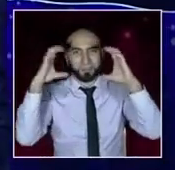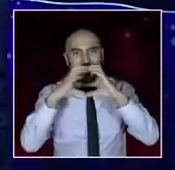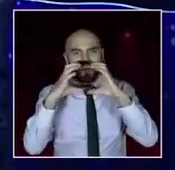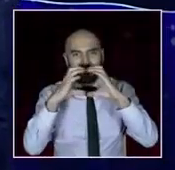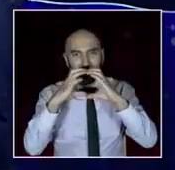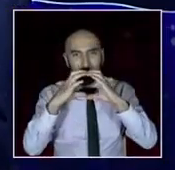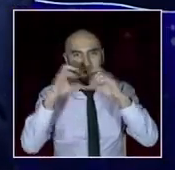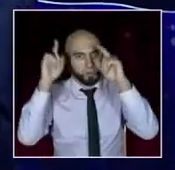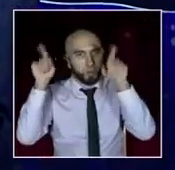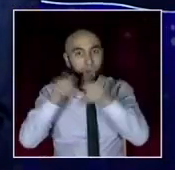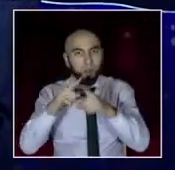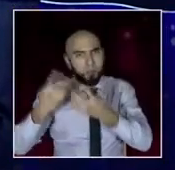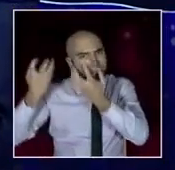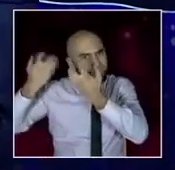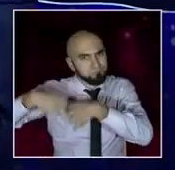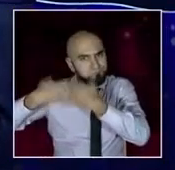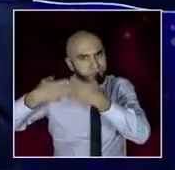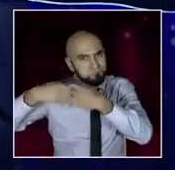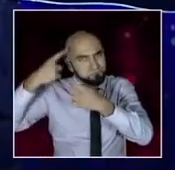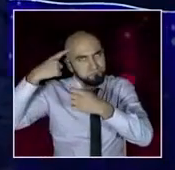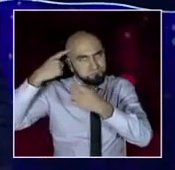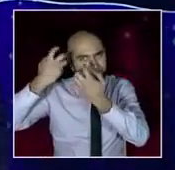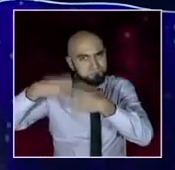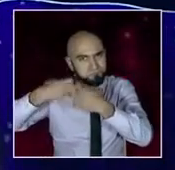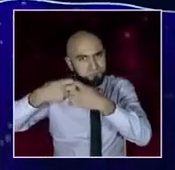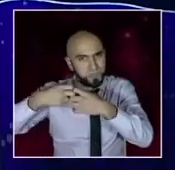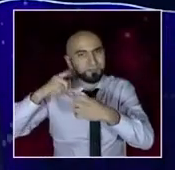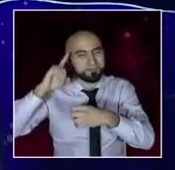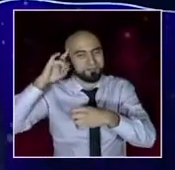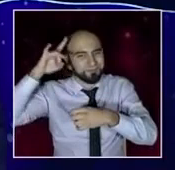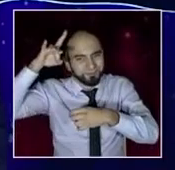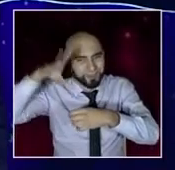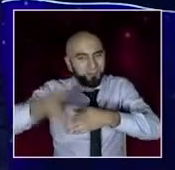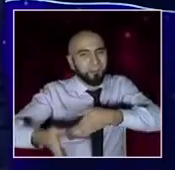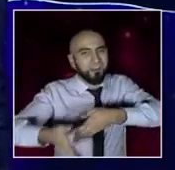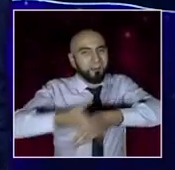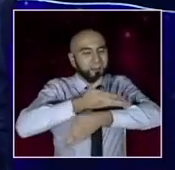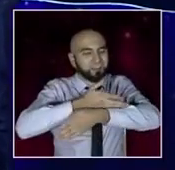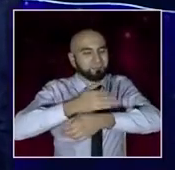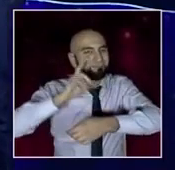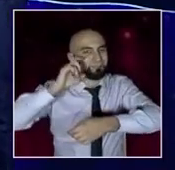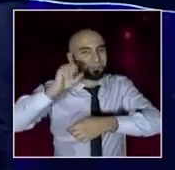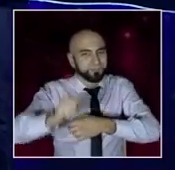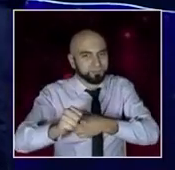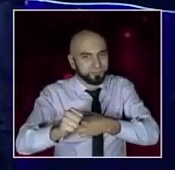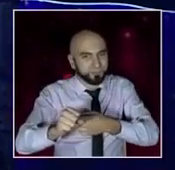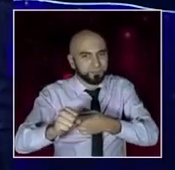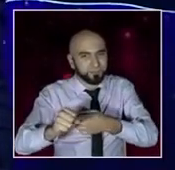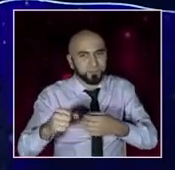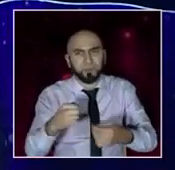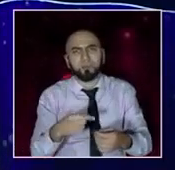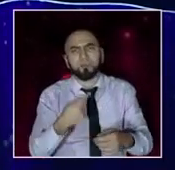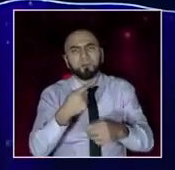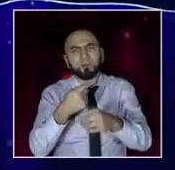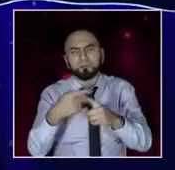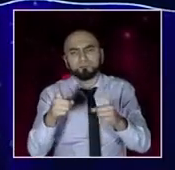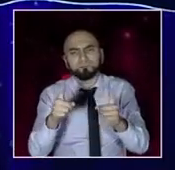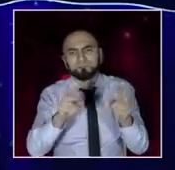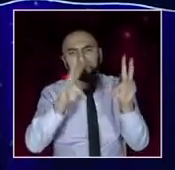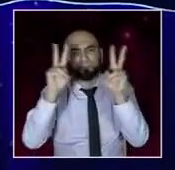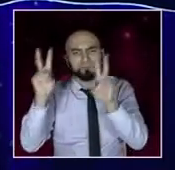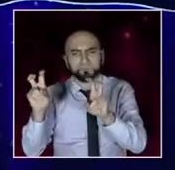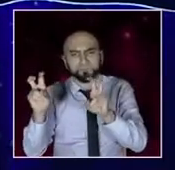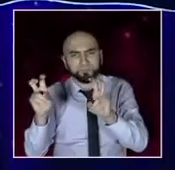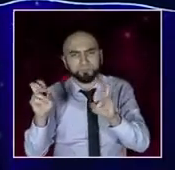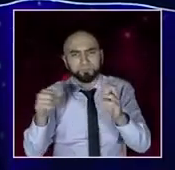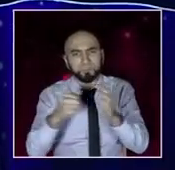predicción. Un aspecto muy importante es lo que llamamos la interocepción. No es la introspección, pensando